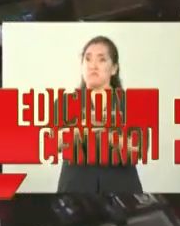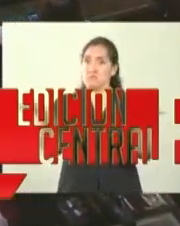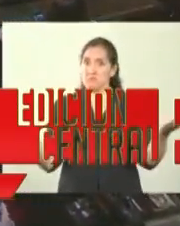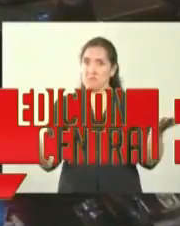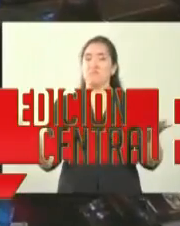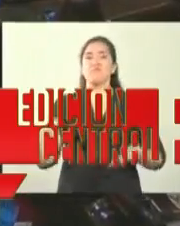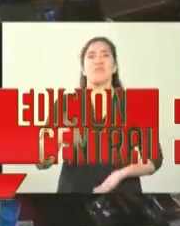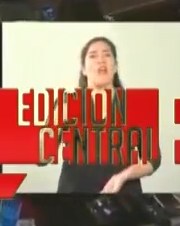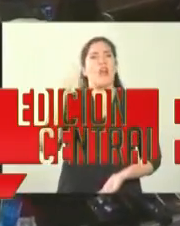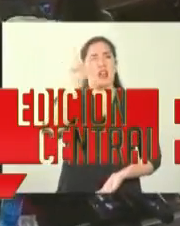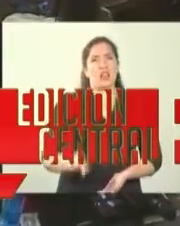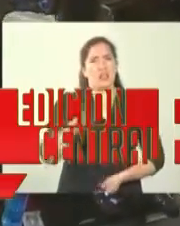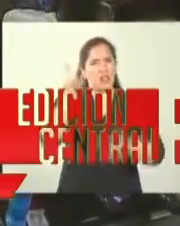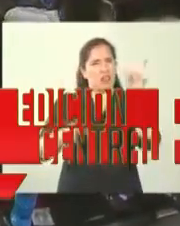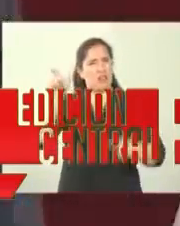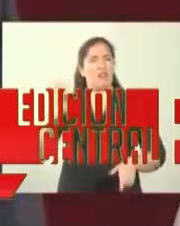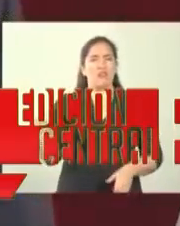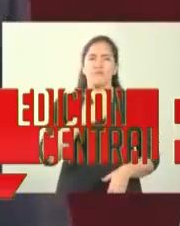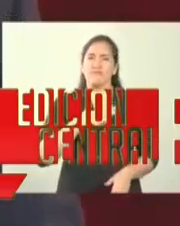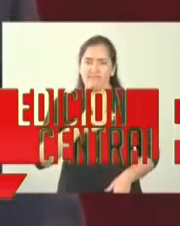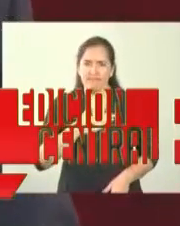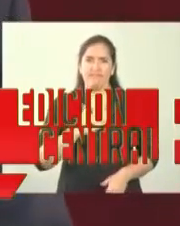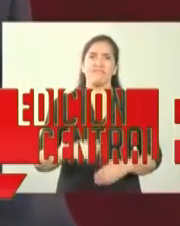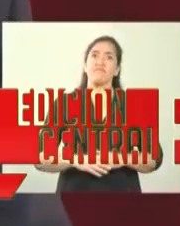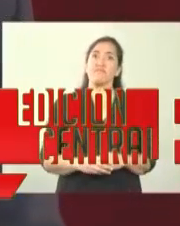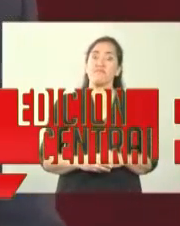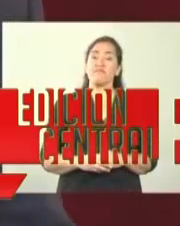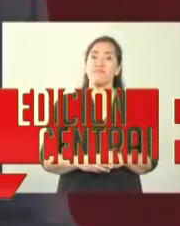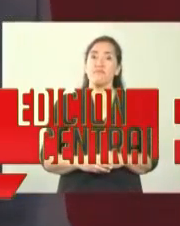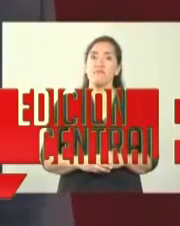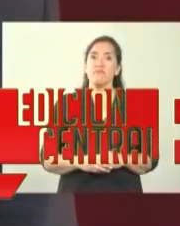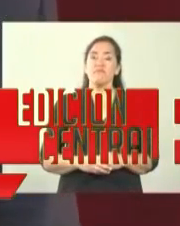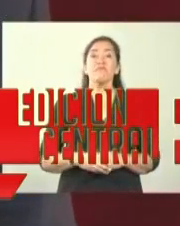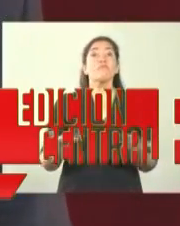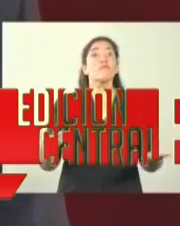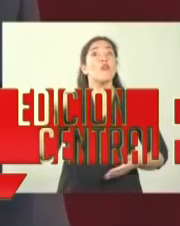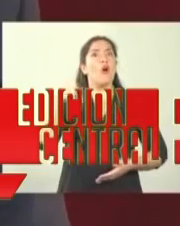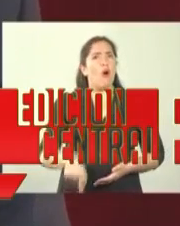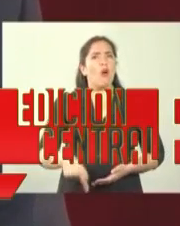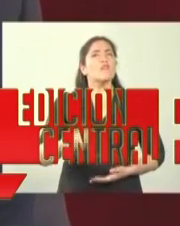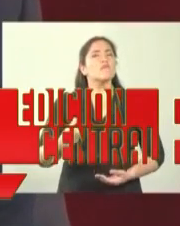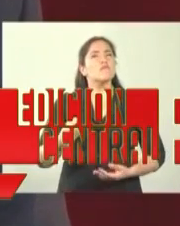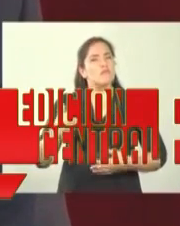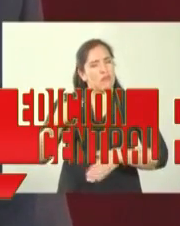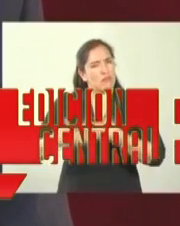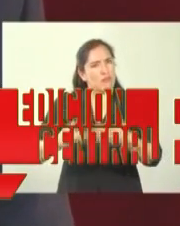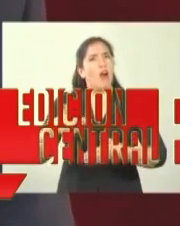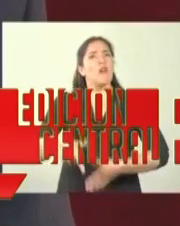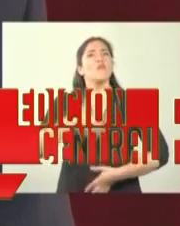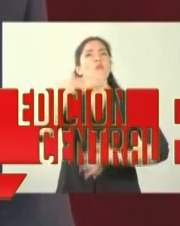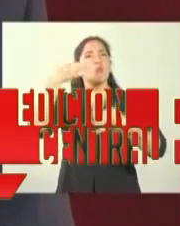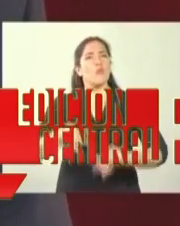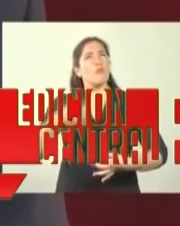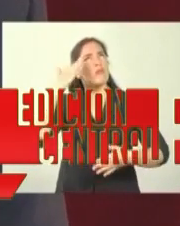funcionarios preparados para trabajar en equipo y ayudar a los que más lo necesitan. Eso es importante